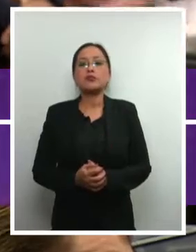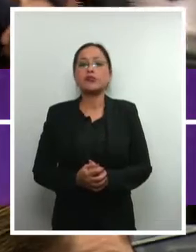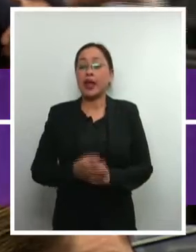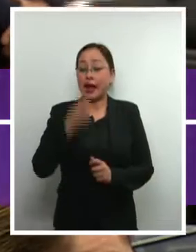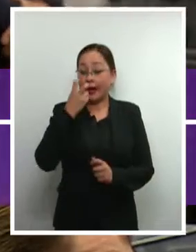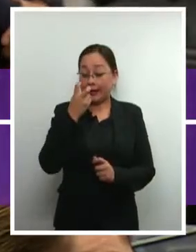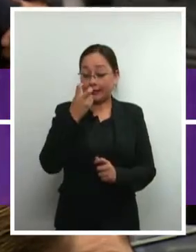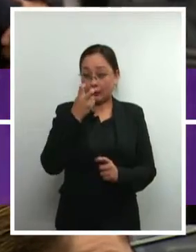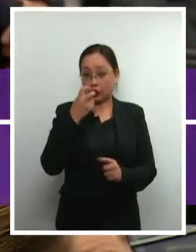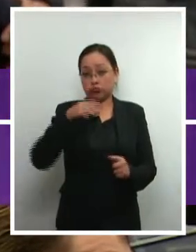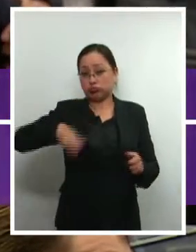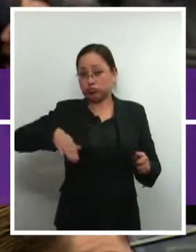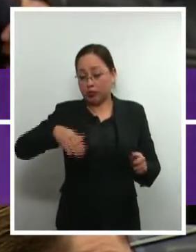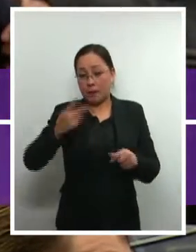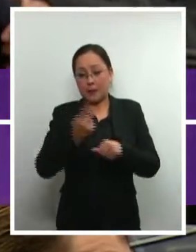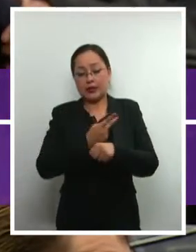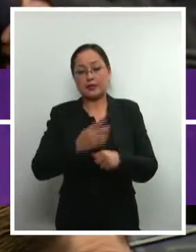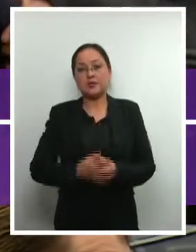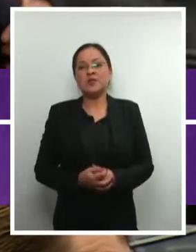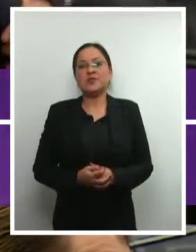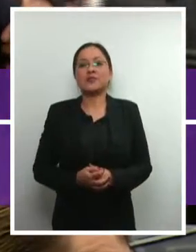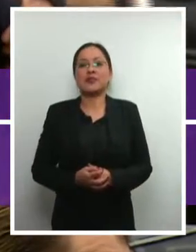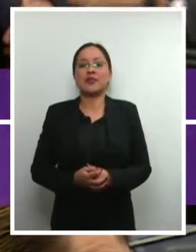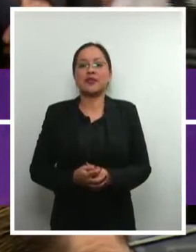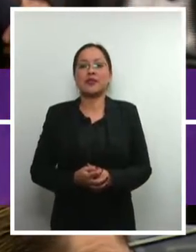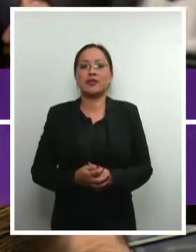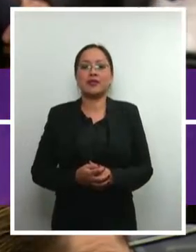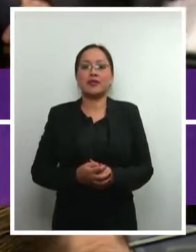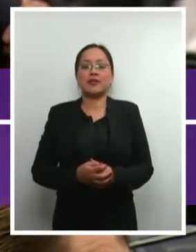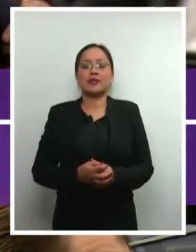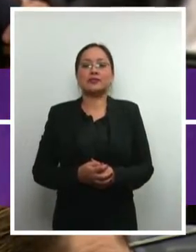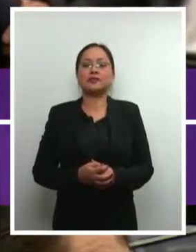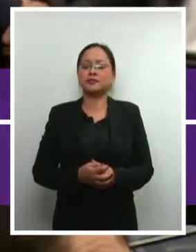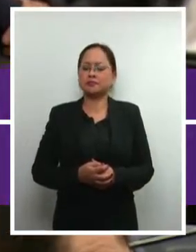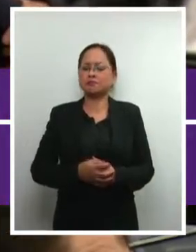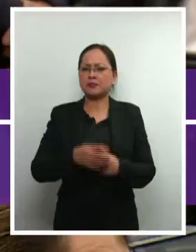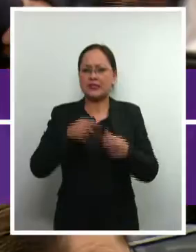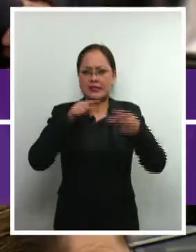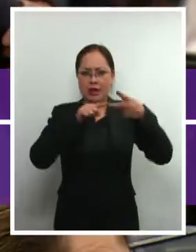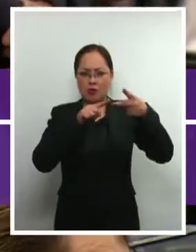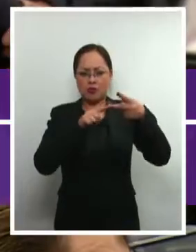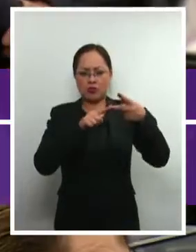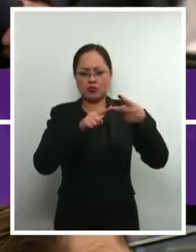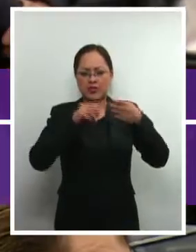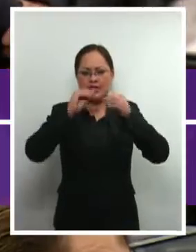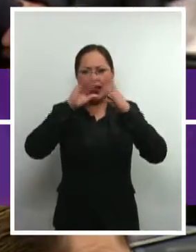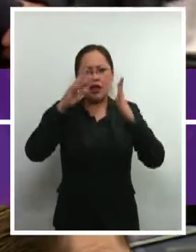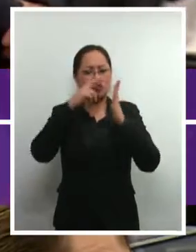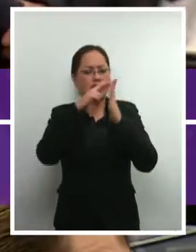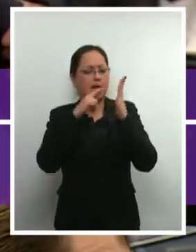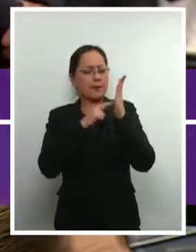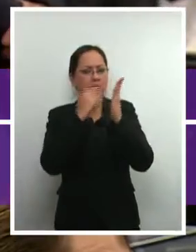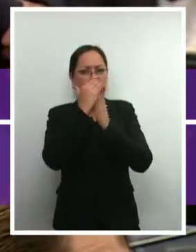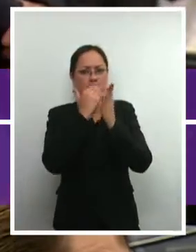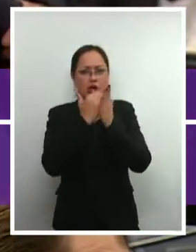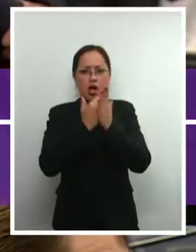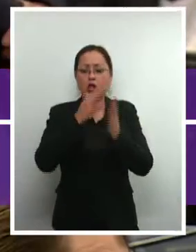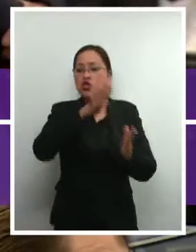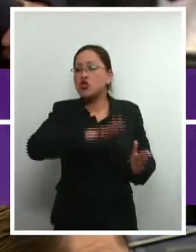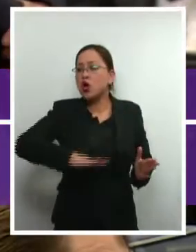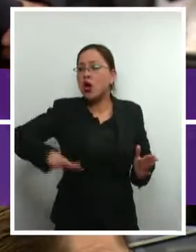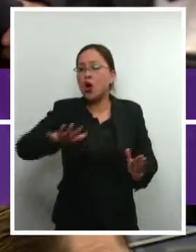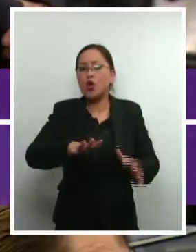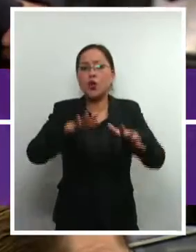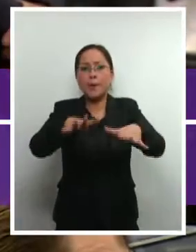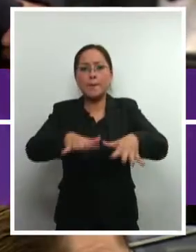sucedió. Segundo, me parece que está clarísimo los lineamientos que aprobó el Pleno, que no sé por